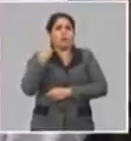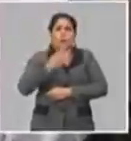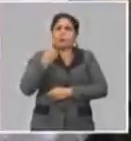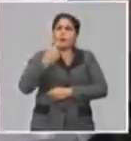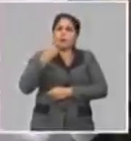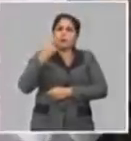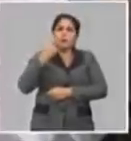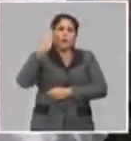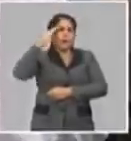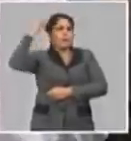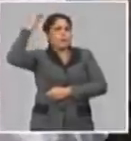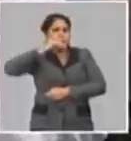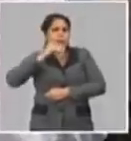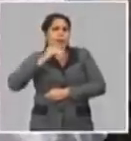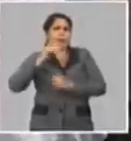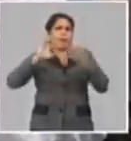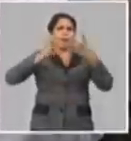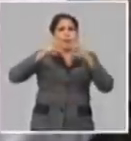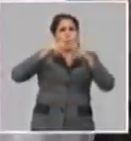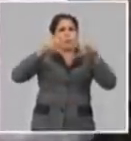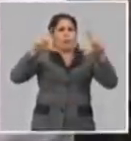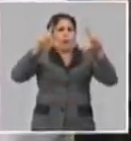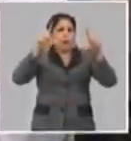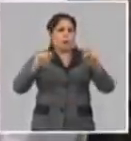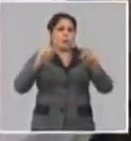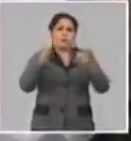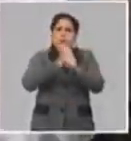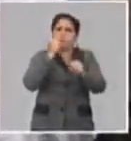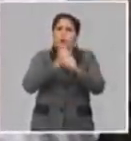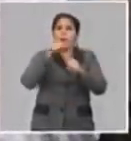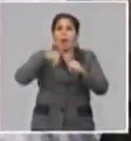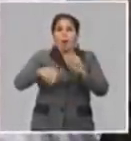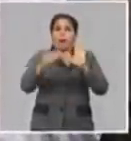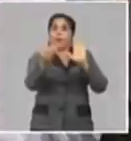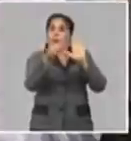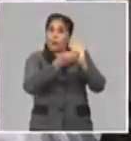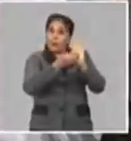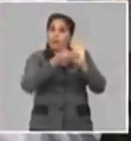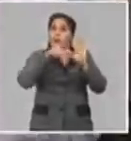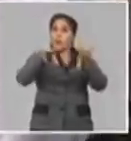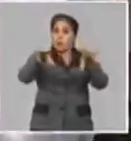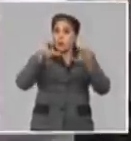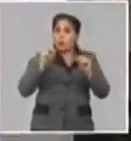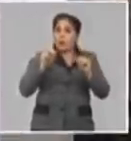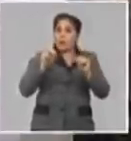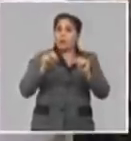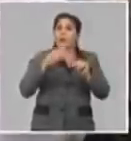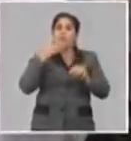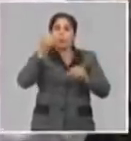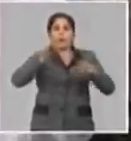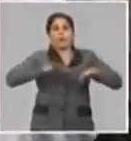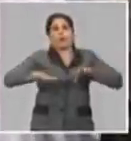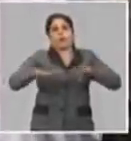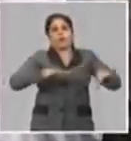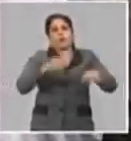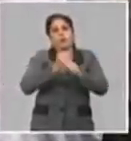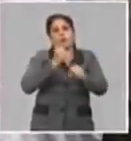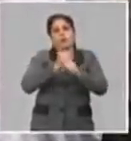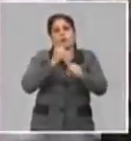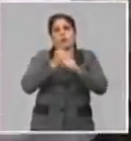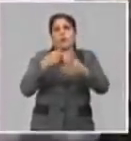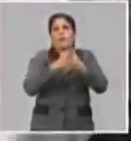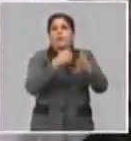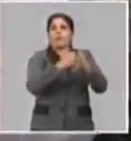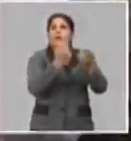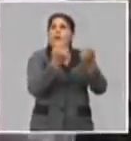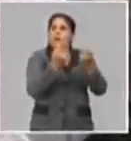de conceptos también que es posible implementarlo ahora con más celeridad y que nos ponga en mejores condiciones de enfrentar este